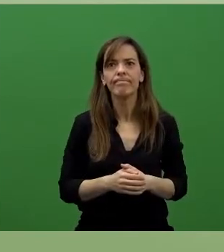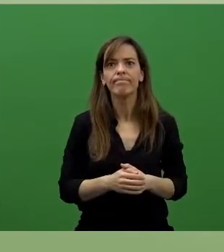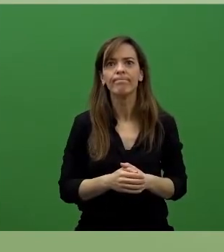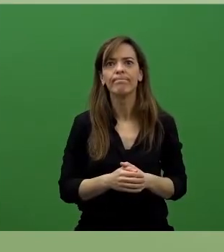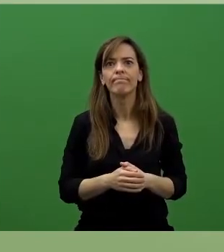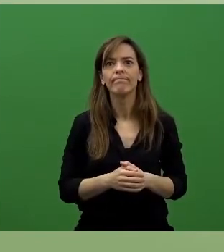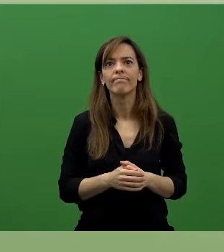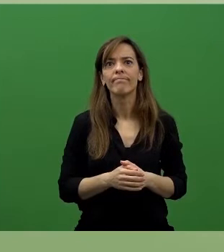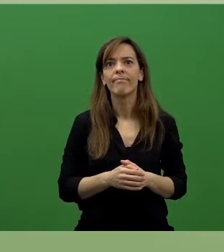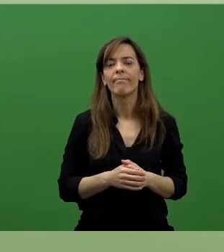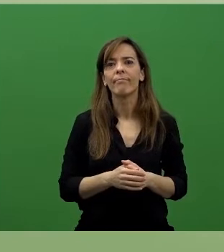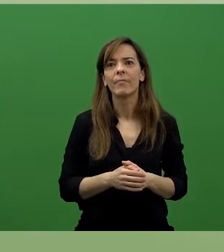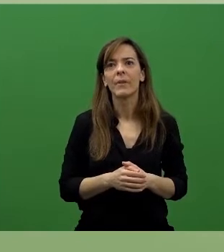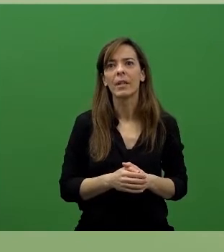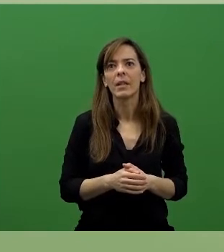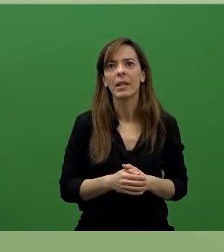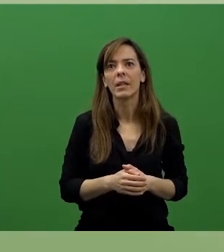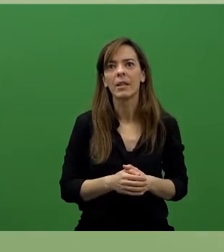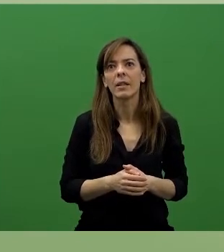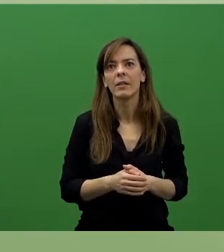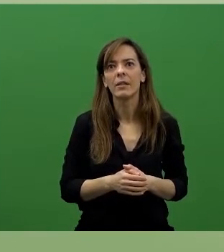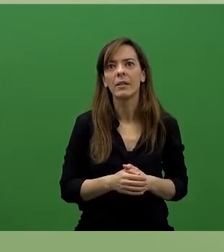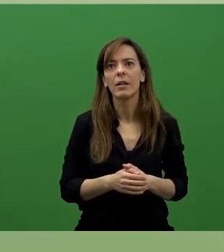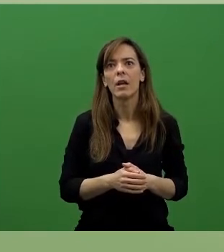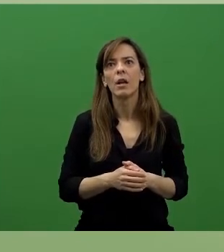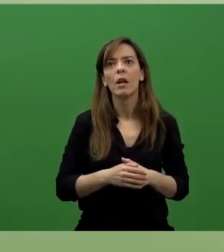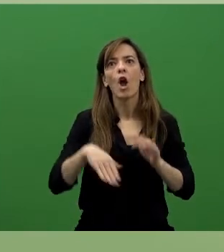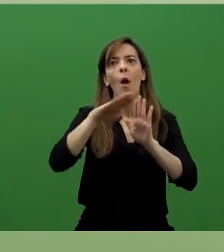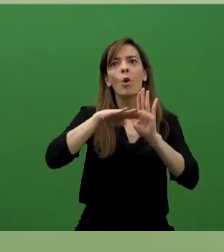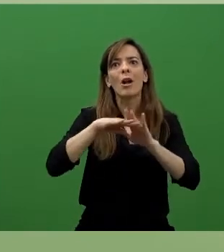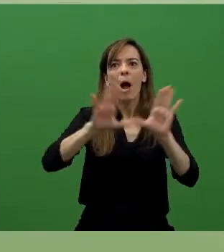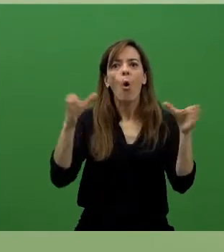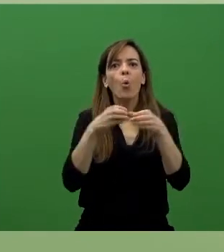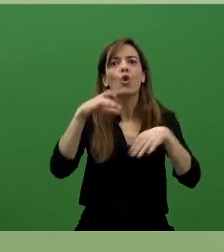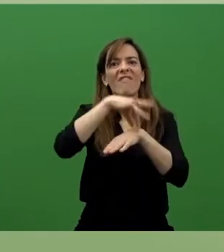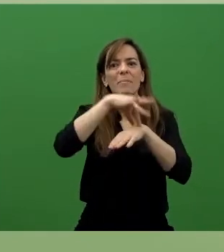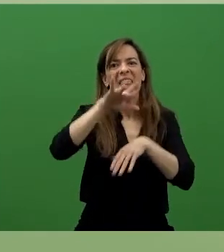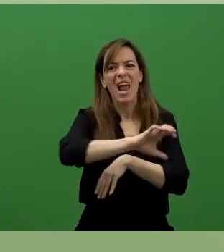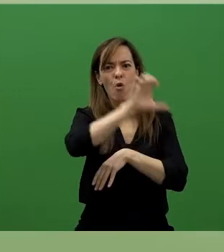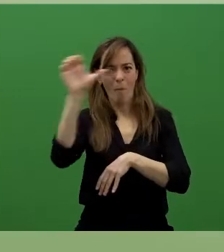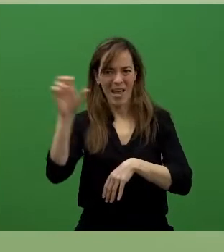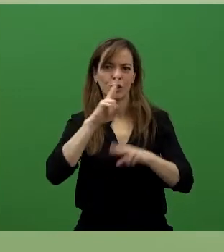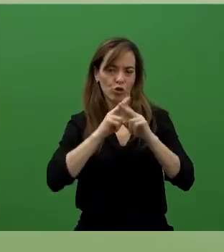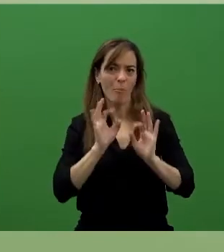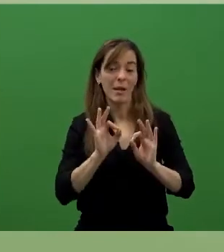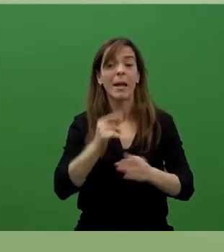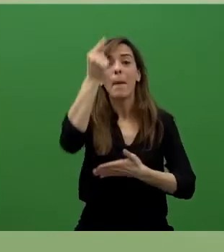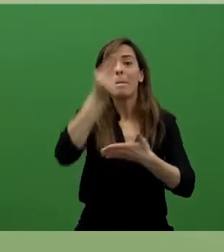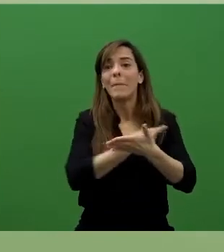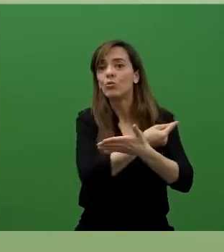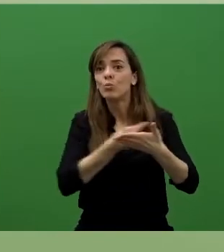Joint Program of Rare Diseases o el programa conjunto de enfermedades raras europeo. Es un programa que tiene de